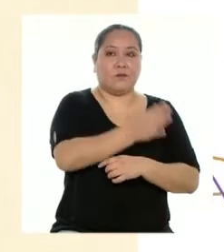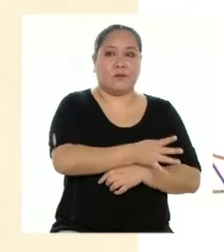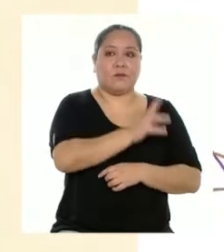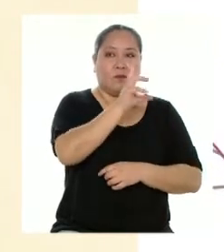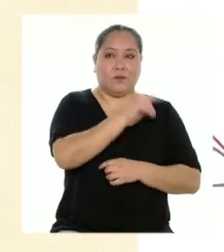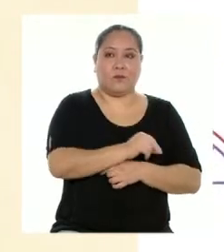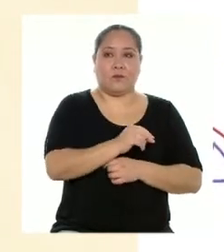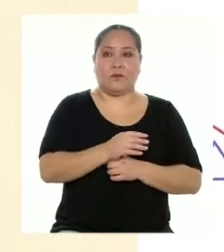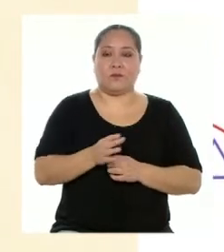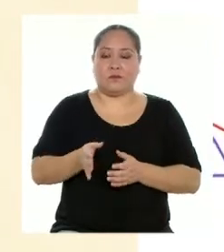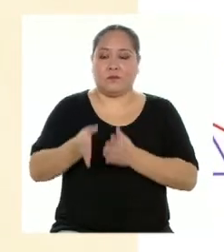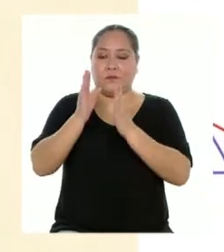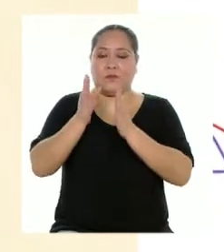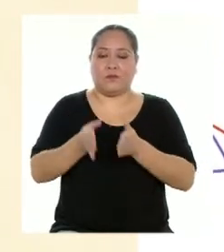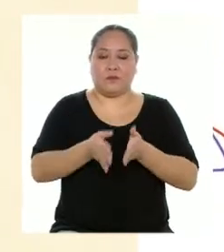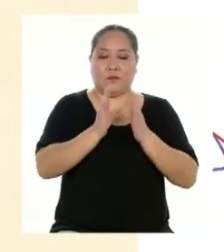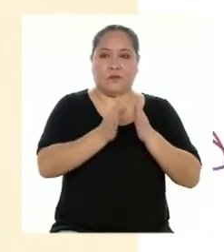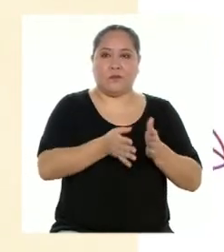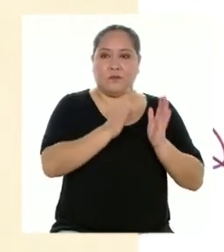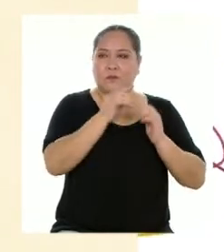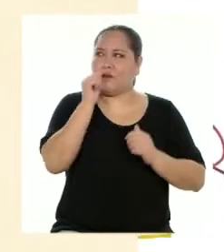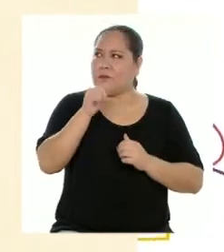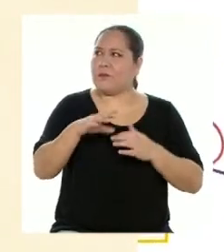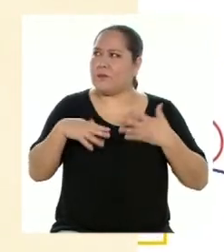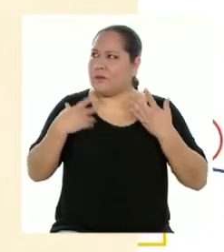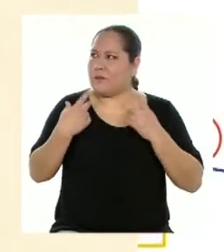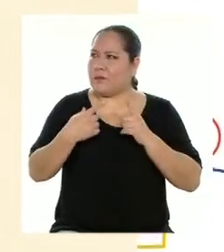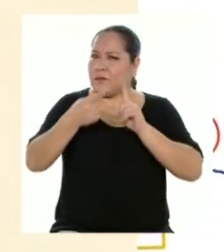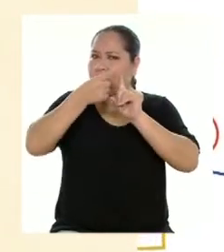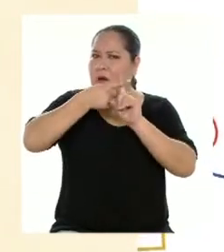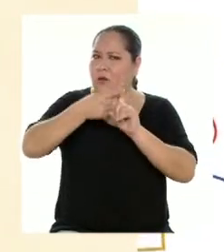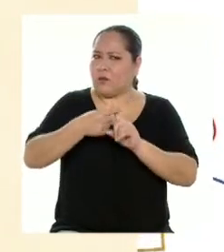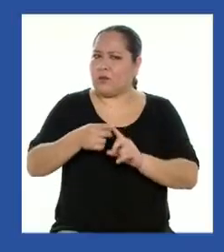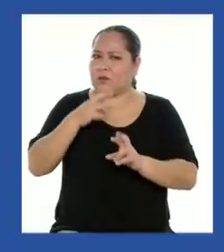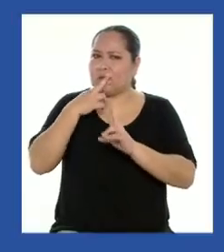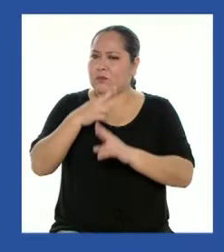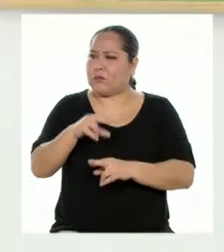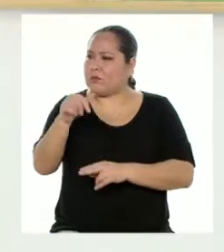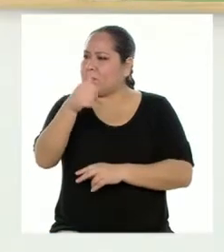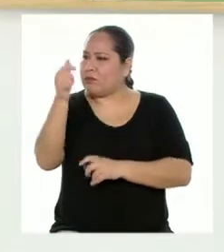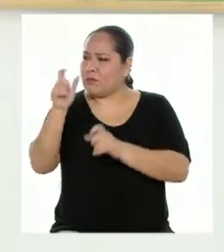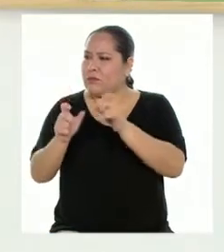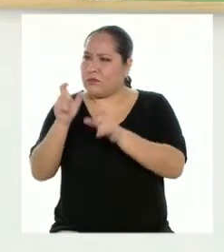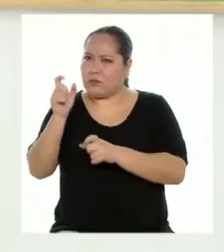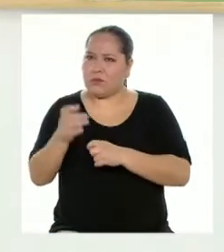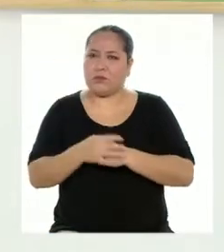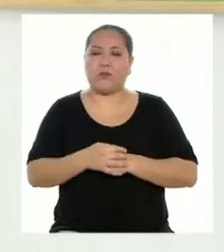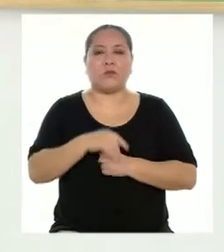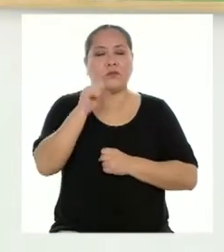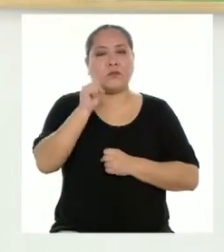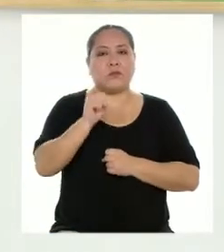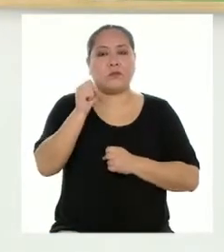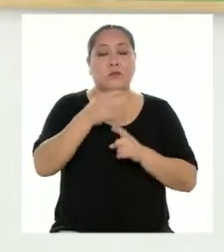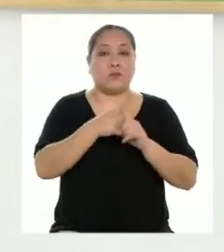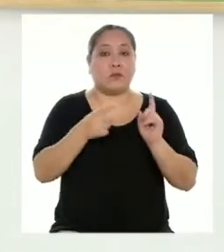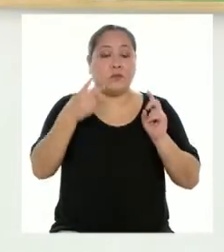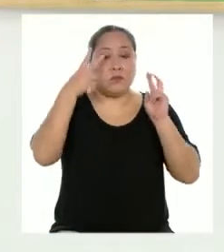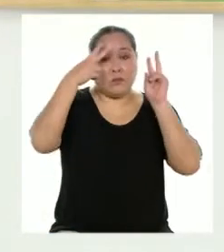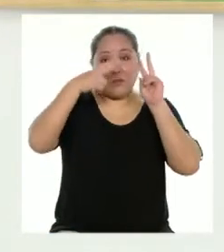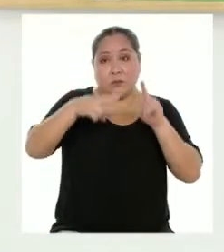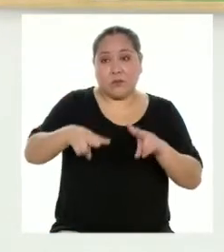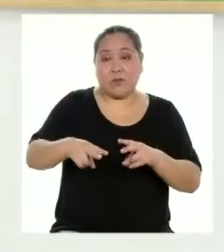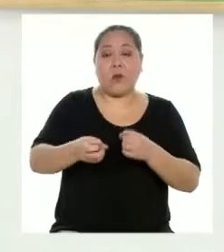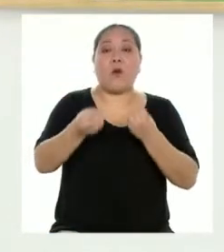así. Profesora, ¿así podría sumar las respuestas de más personas? Sí, Rodrigo, pero hay que tener en cuenta la